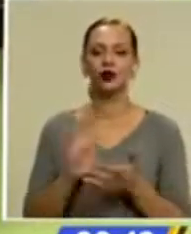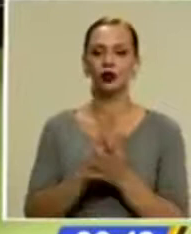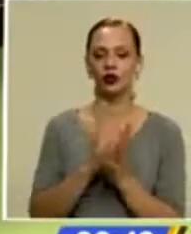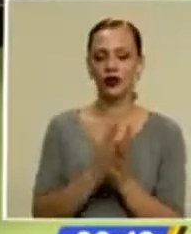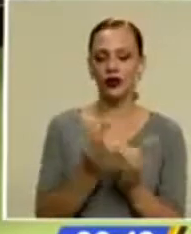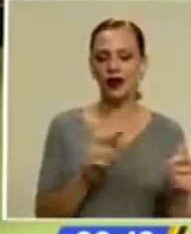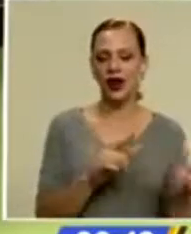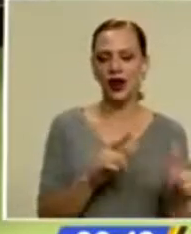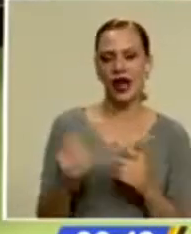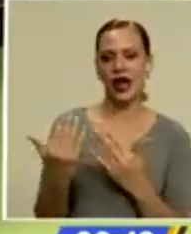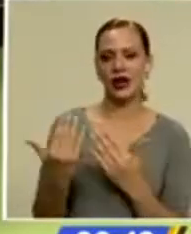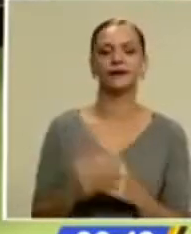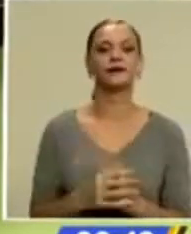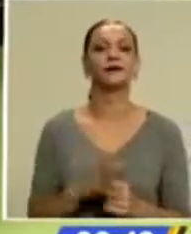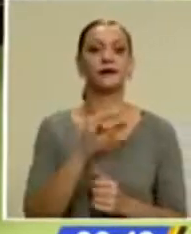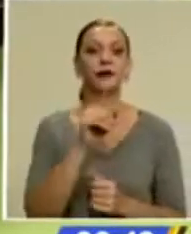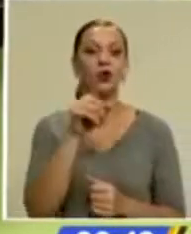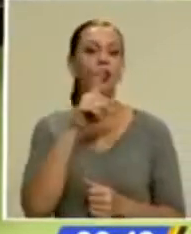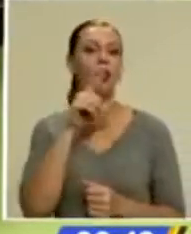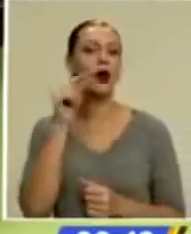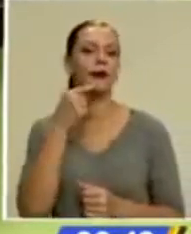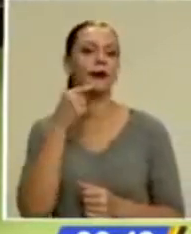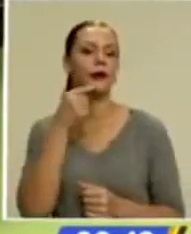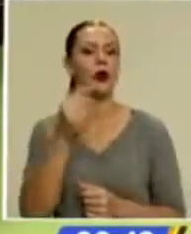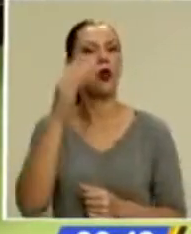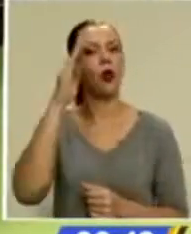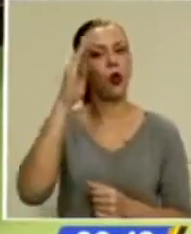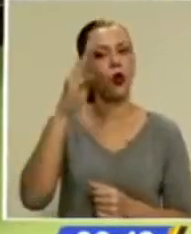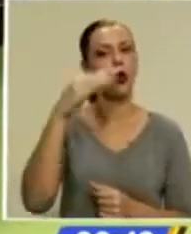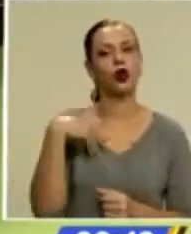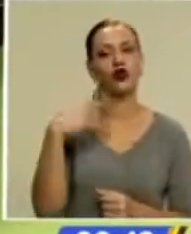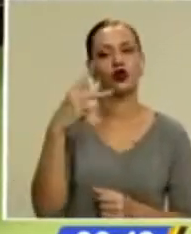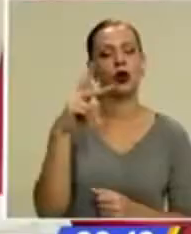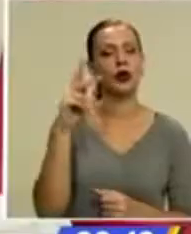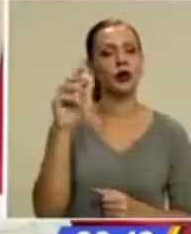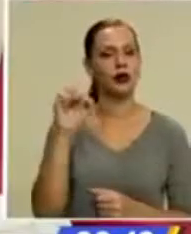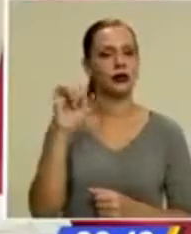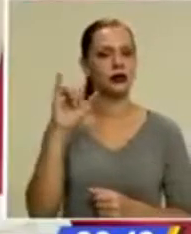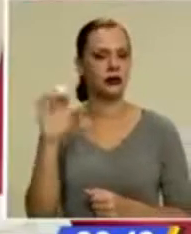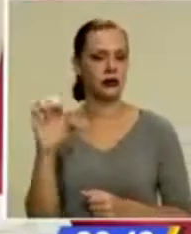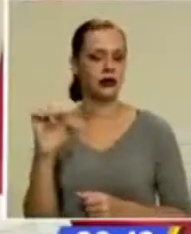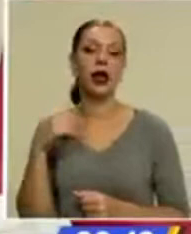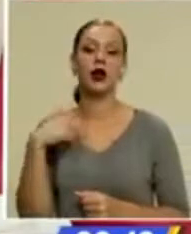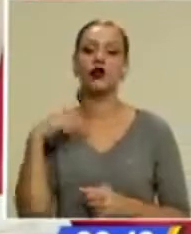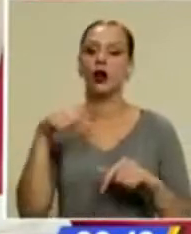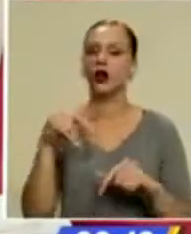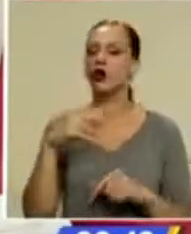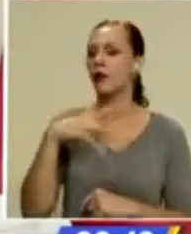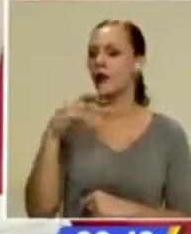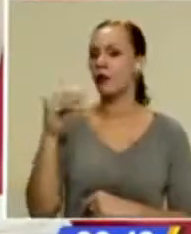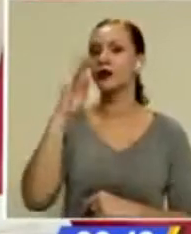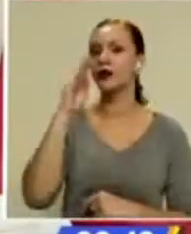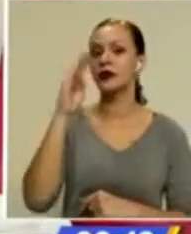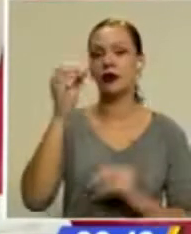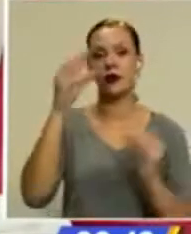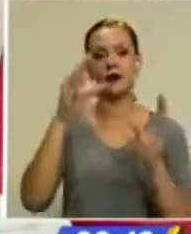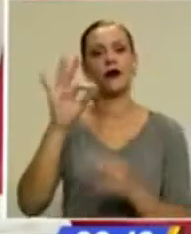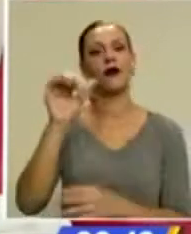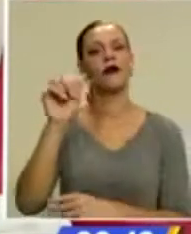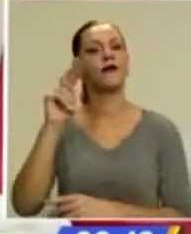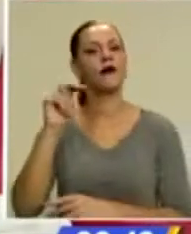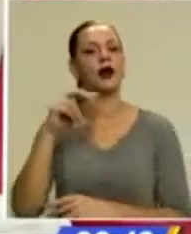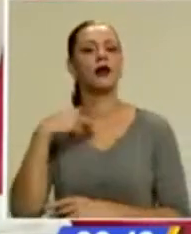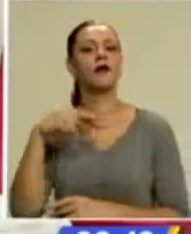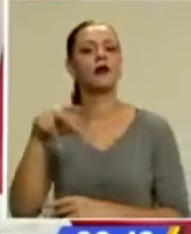tortillas. Las tortillas, y entonces en el WhatsApp dicen: hola, soy Casey JD. Aquí estoy, no me voy. Saludos a la niña Fran y